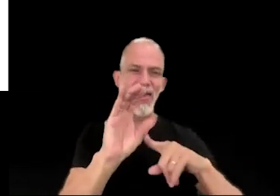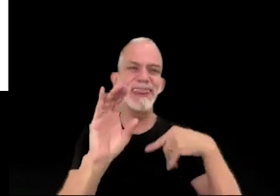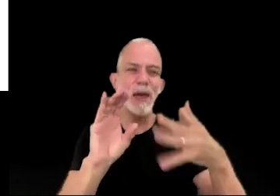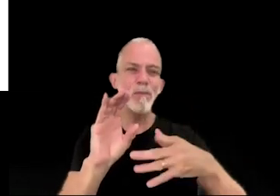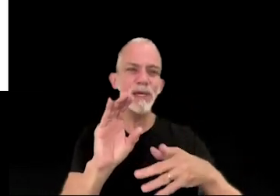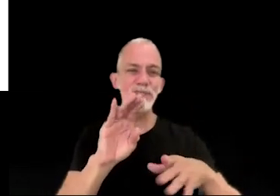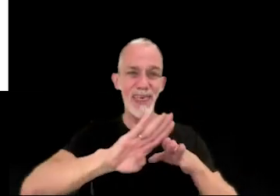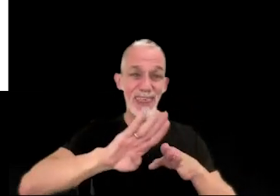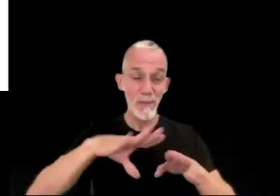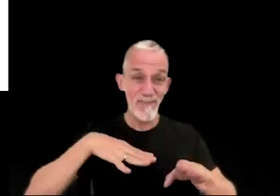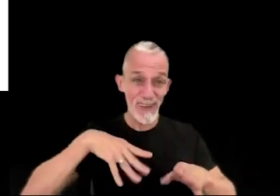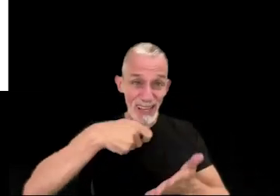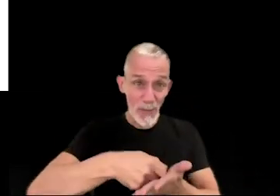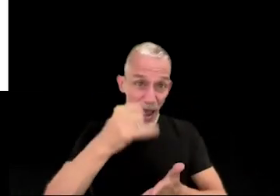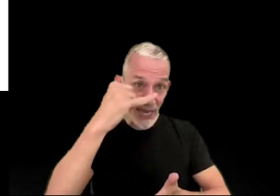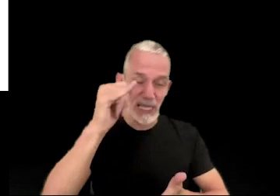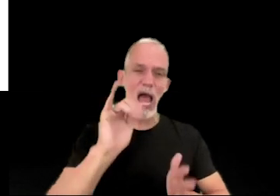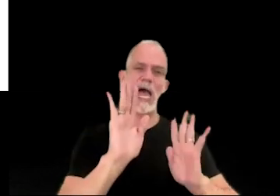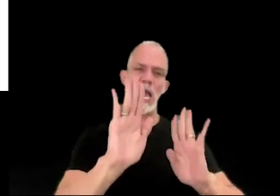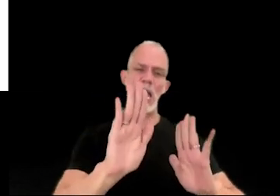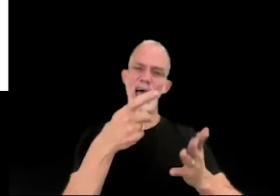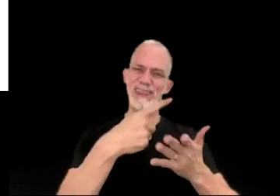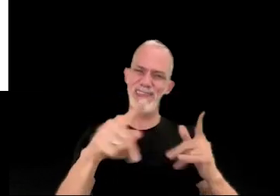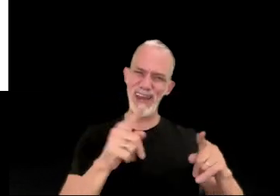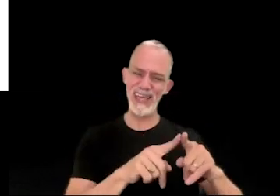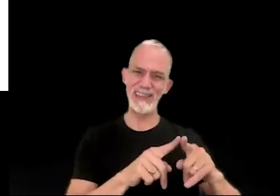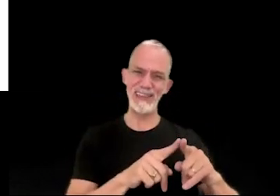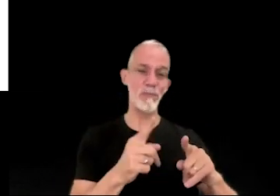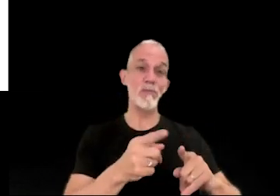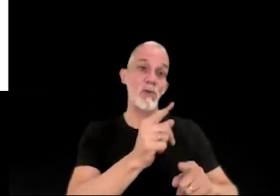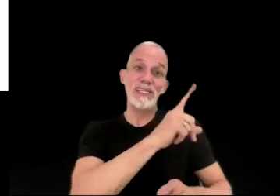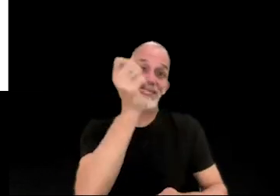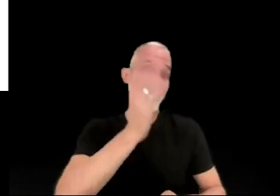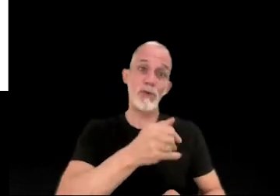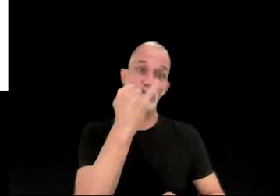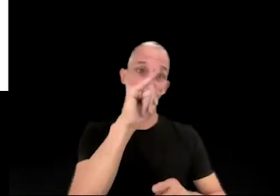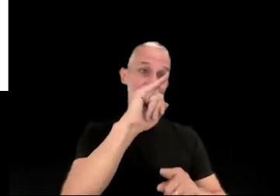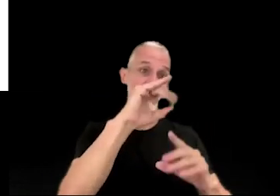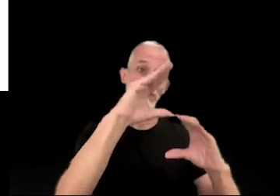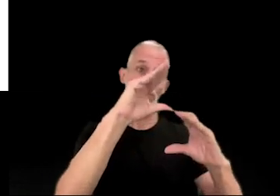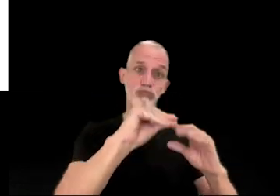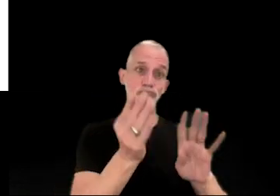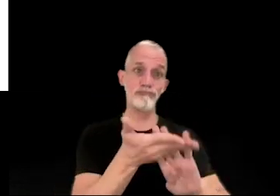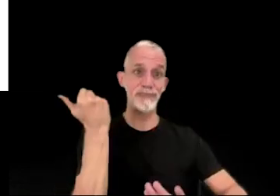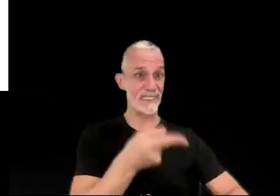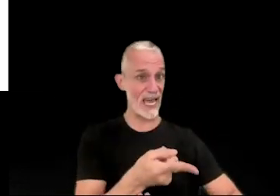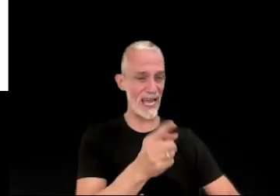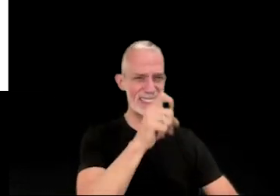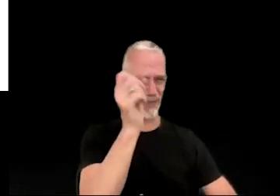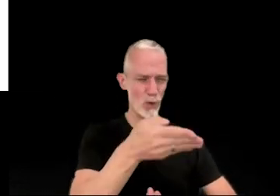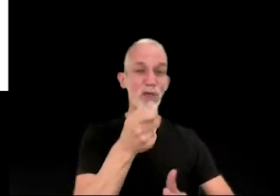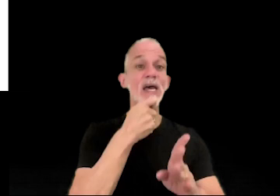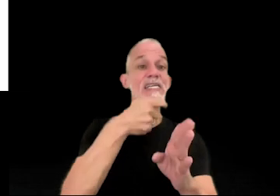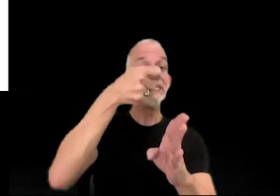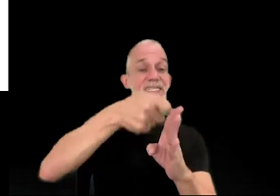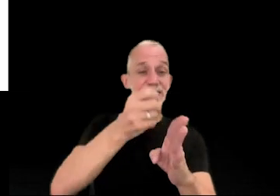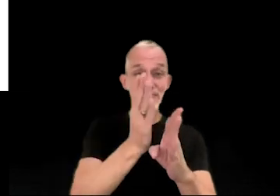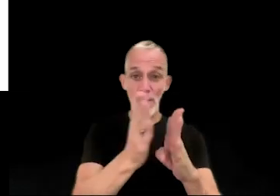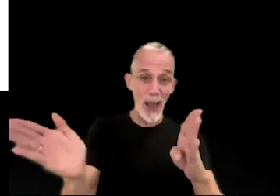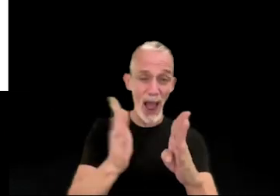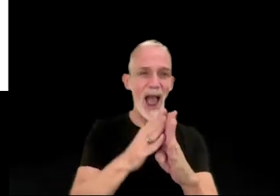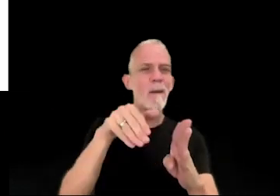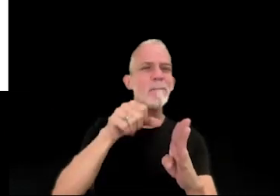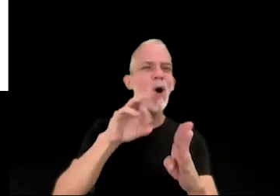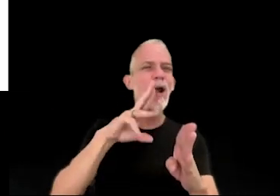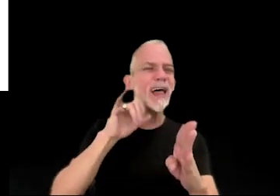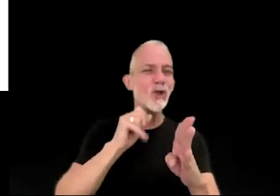adeudan, tendríamos una condonación total sobre esos intereses. Si el capital se abona en el marco de la moratoria, tenemos